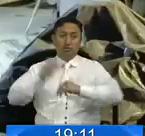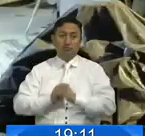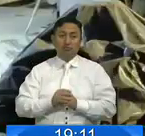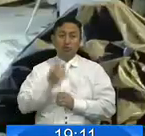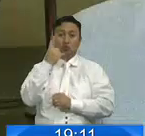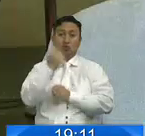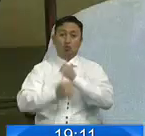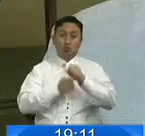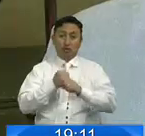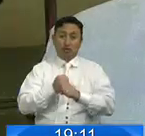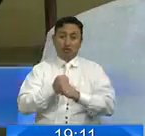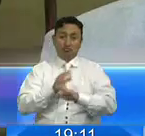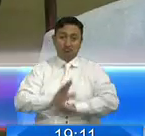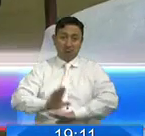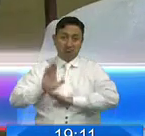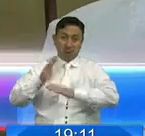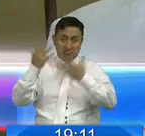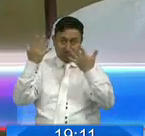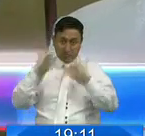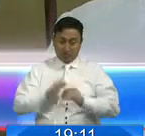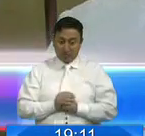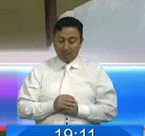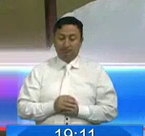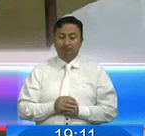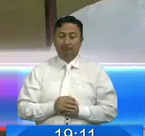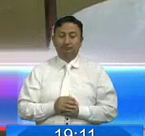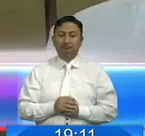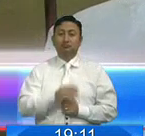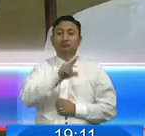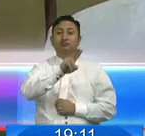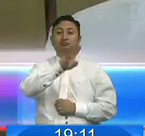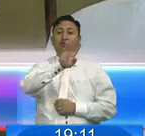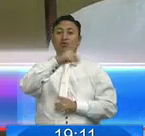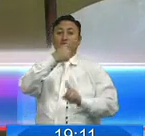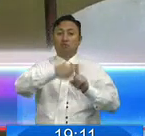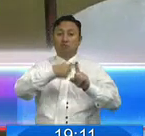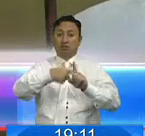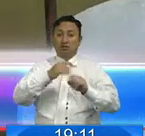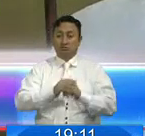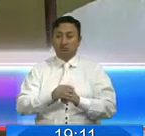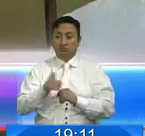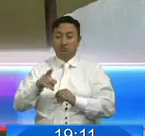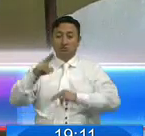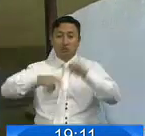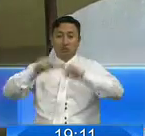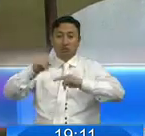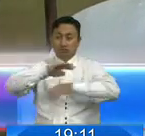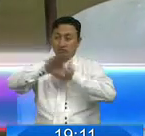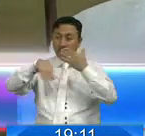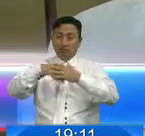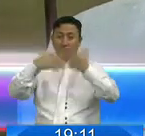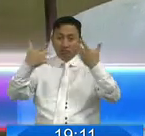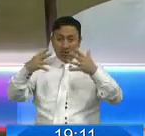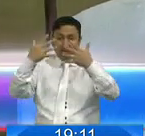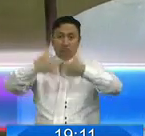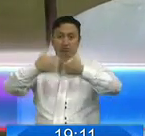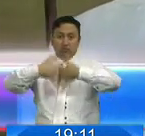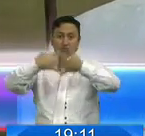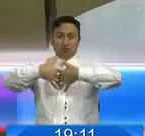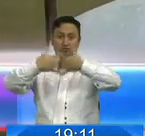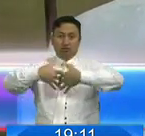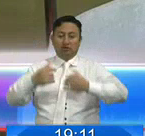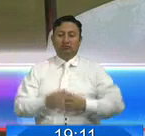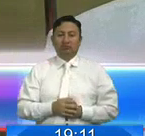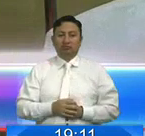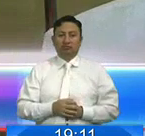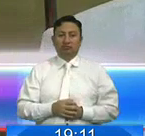de 1 año. El compromiso es que en 24 meses estaría ya funcionando al